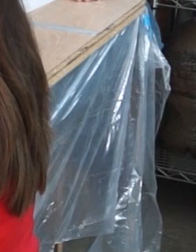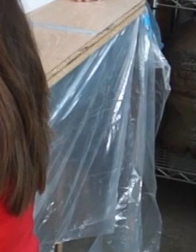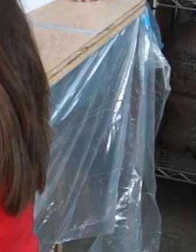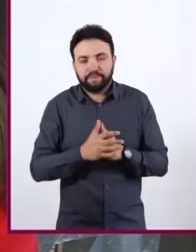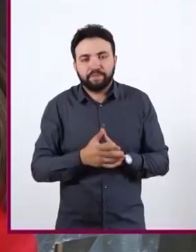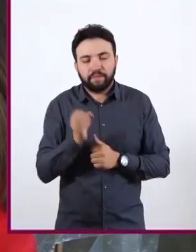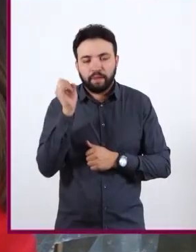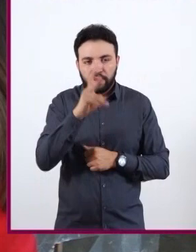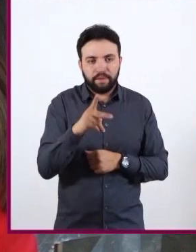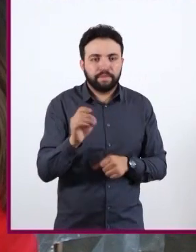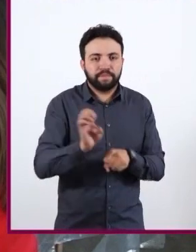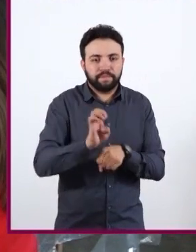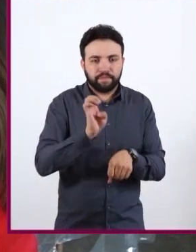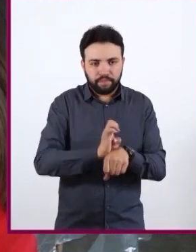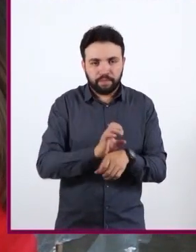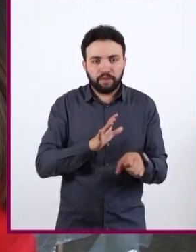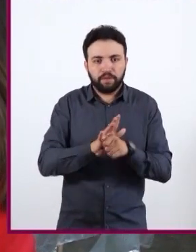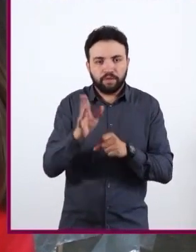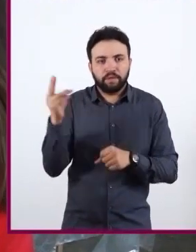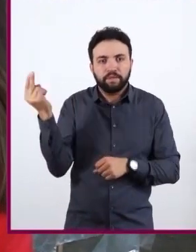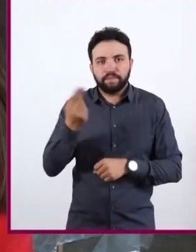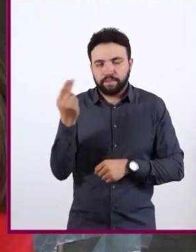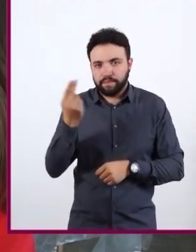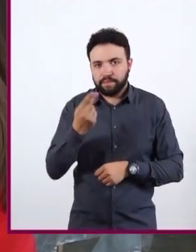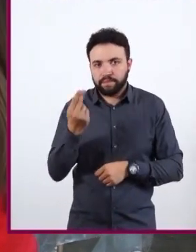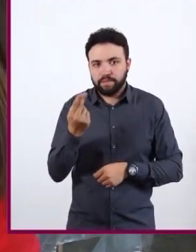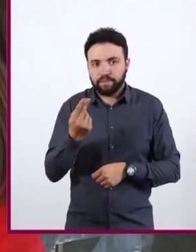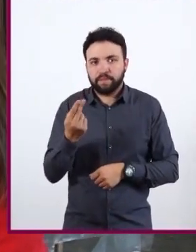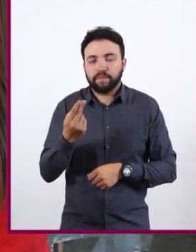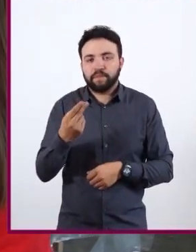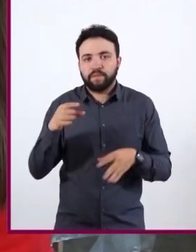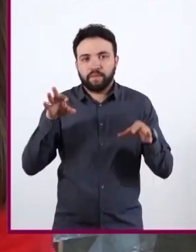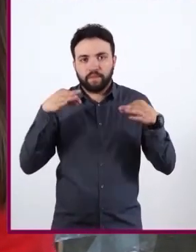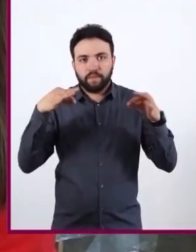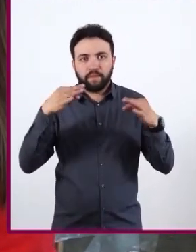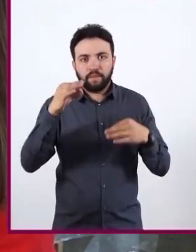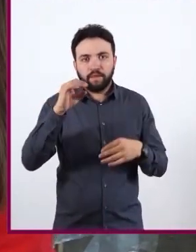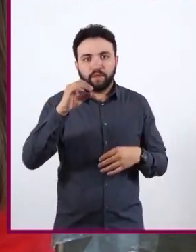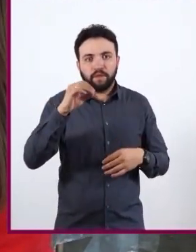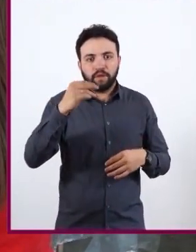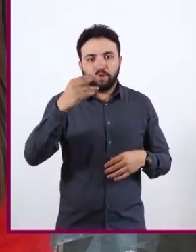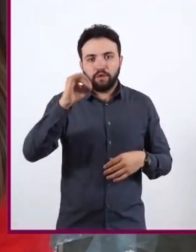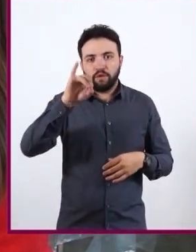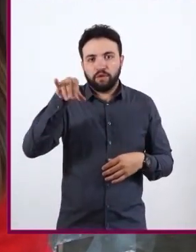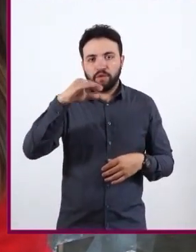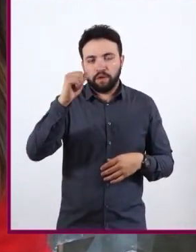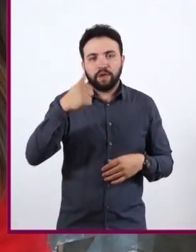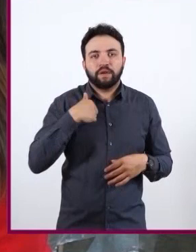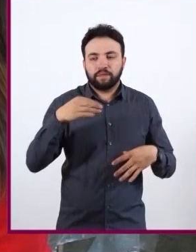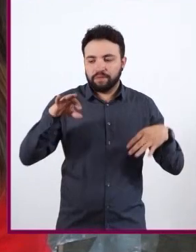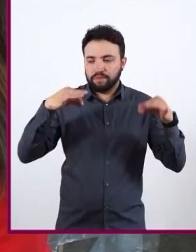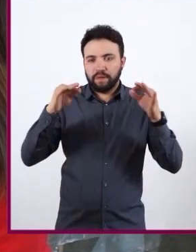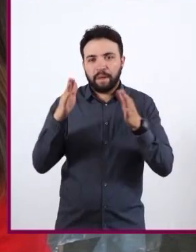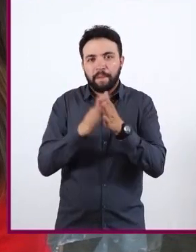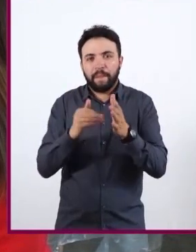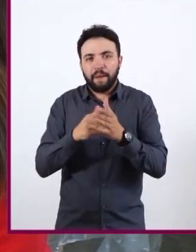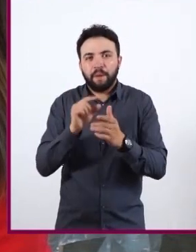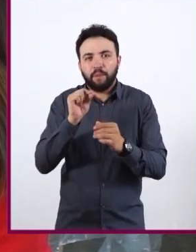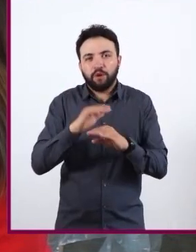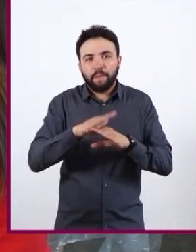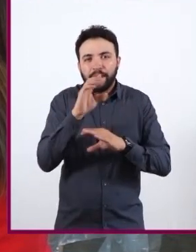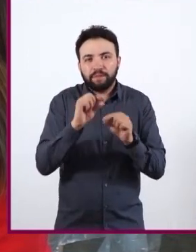Ok, entonces lo que necesitamos es unas hojas. Digo, en este caso es papel